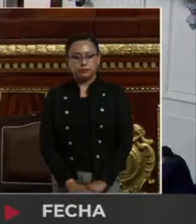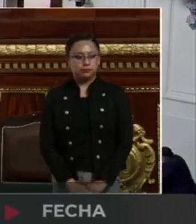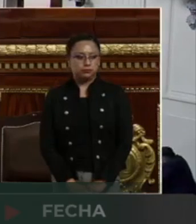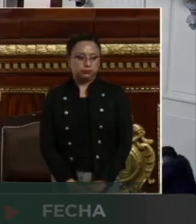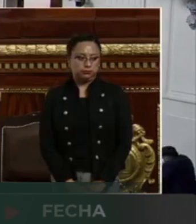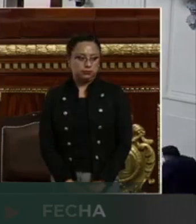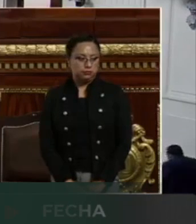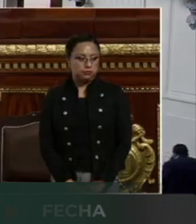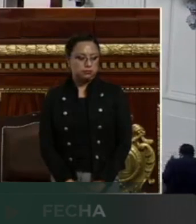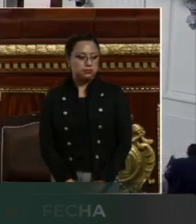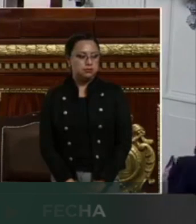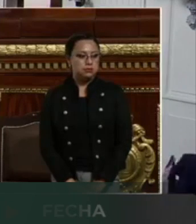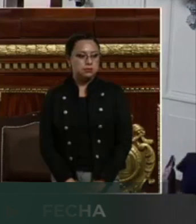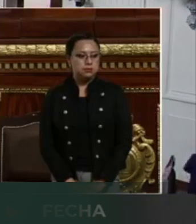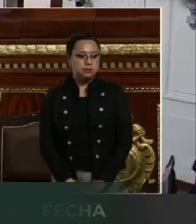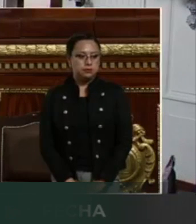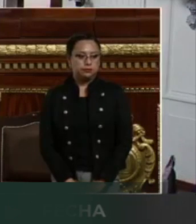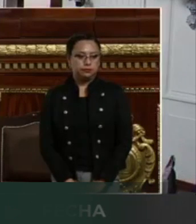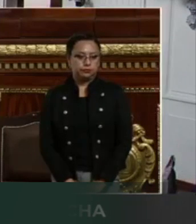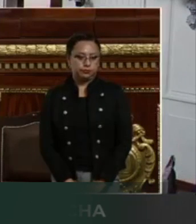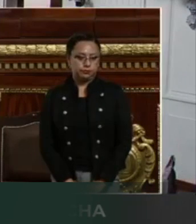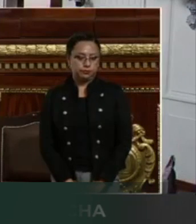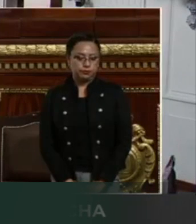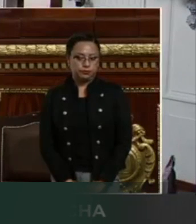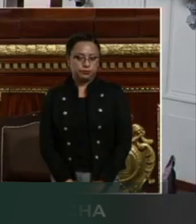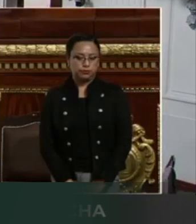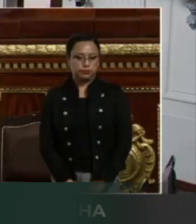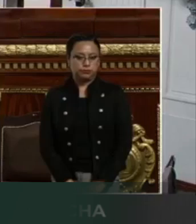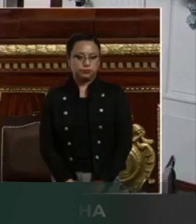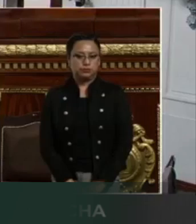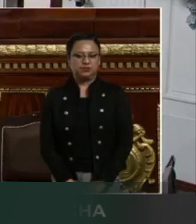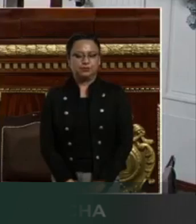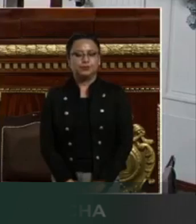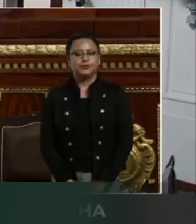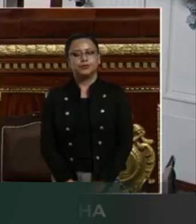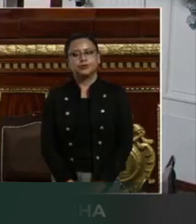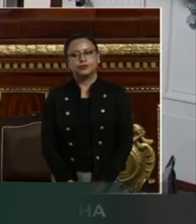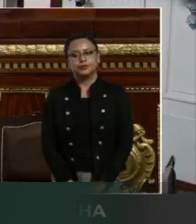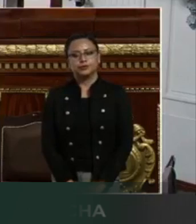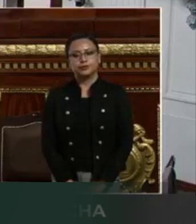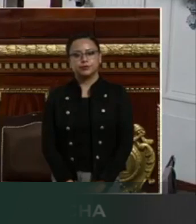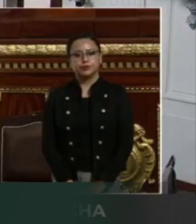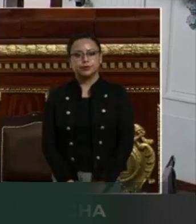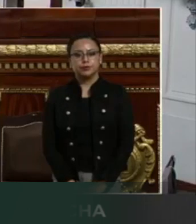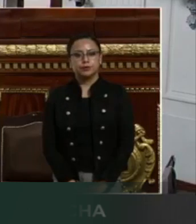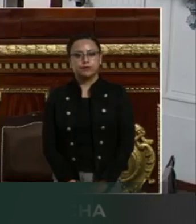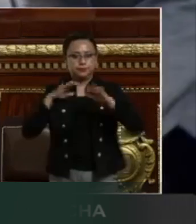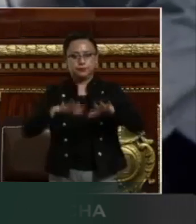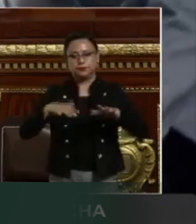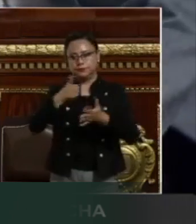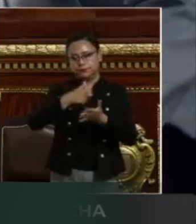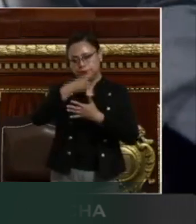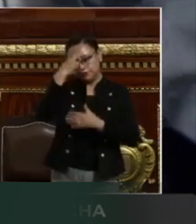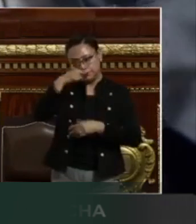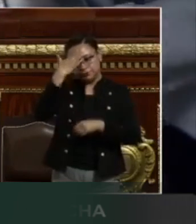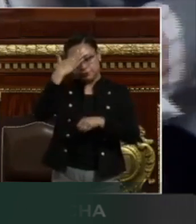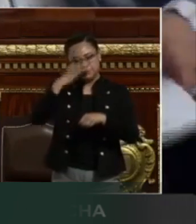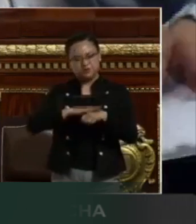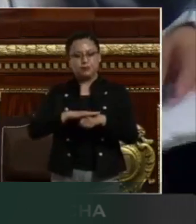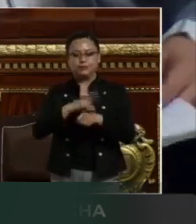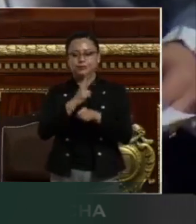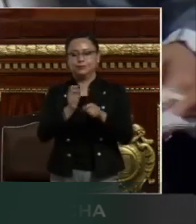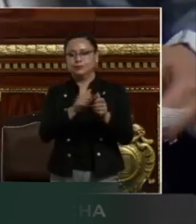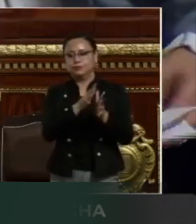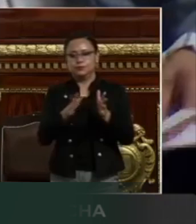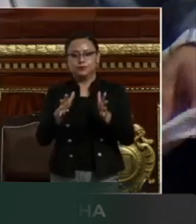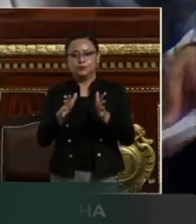Por unanimidad de los diputados presentes, el Congreso de la Ciudad de México ratificó al ciudadano Alejandro Serrano Pastor como titular del Instituto